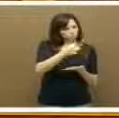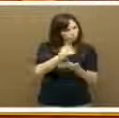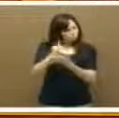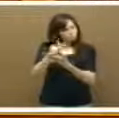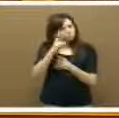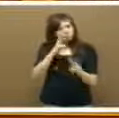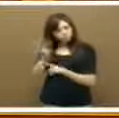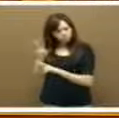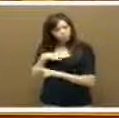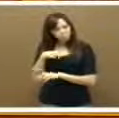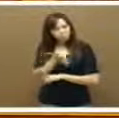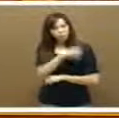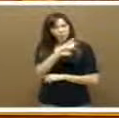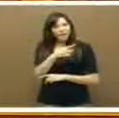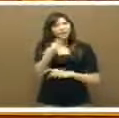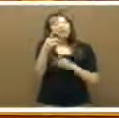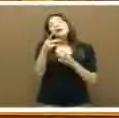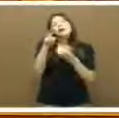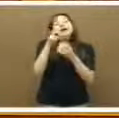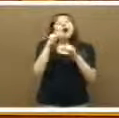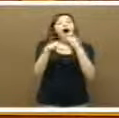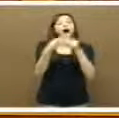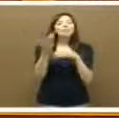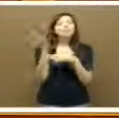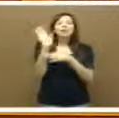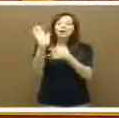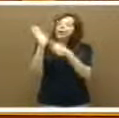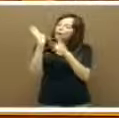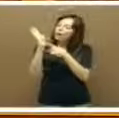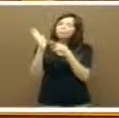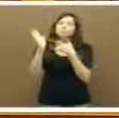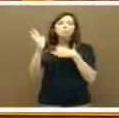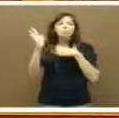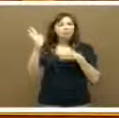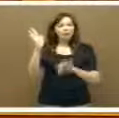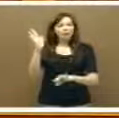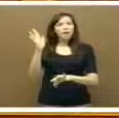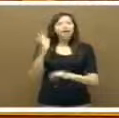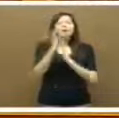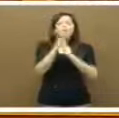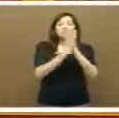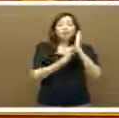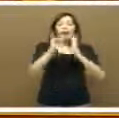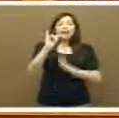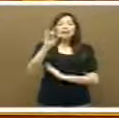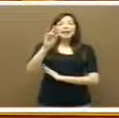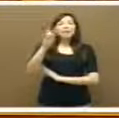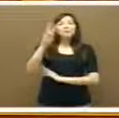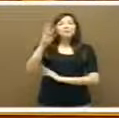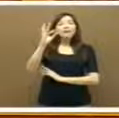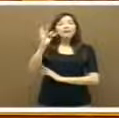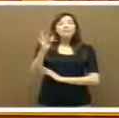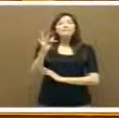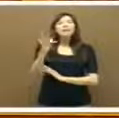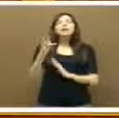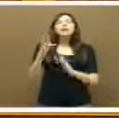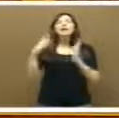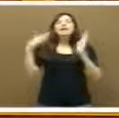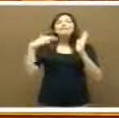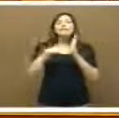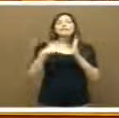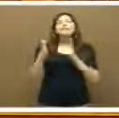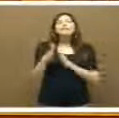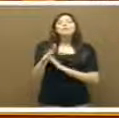comprobarlo cuando hagan su declaración de la renta. La bajada del IRPF cuenta a partir de los ingresos